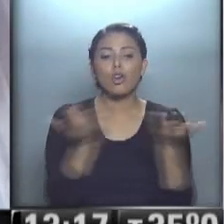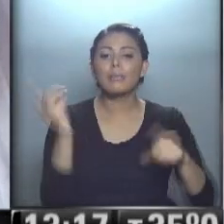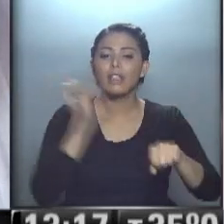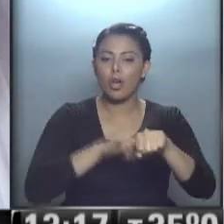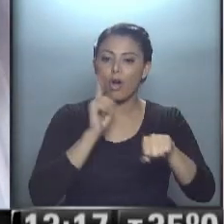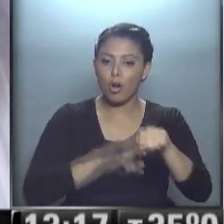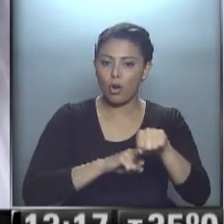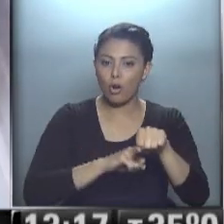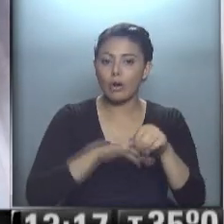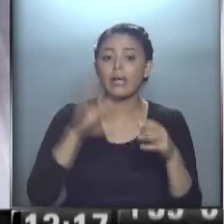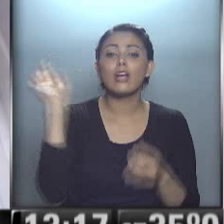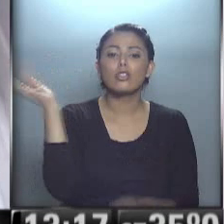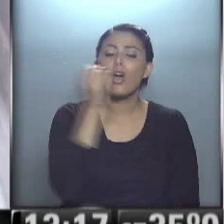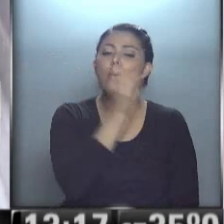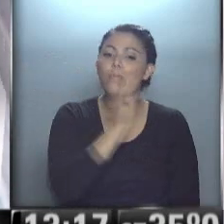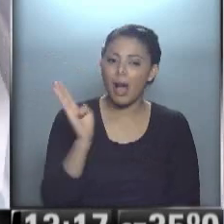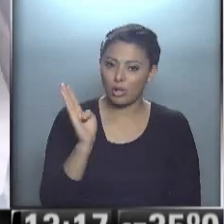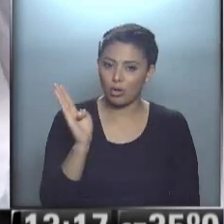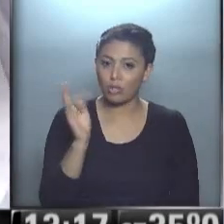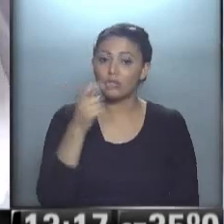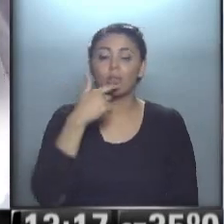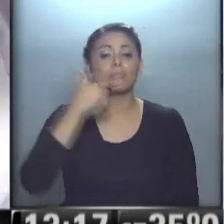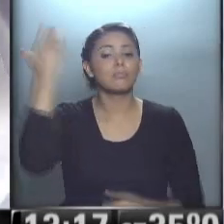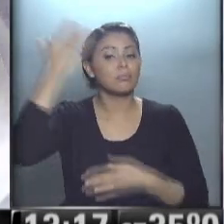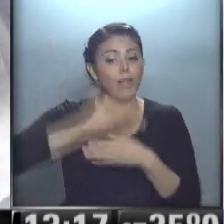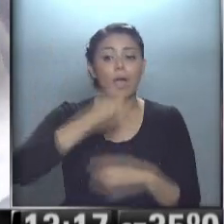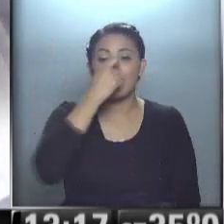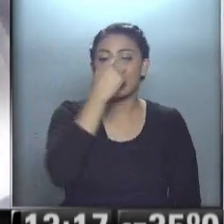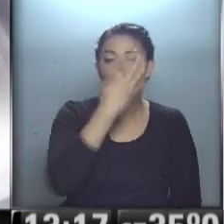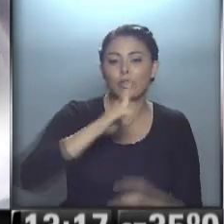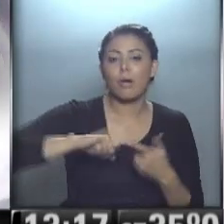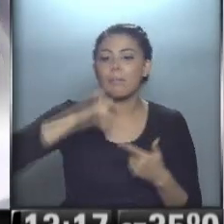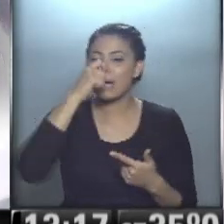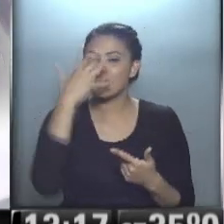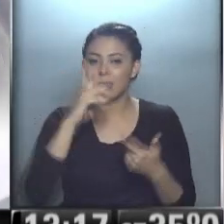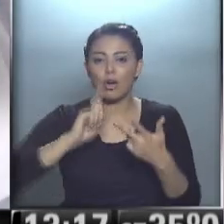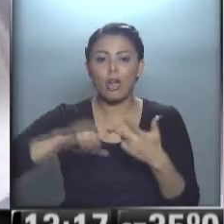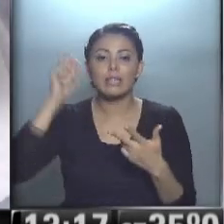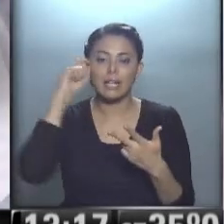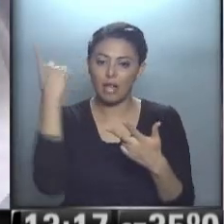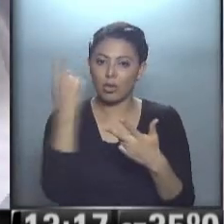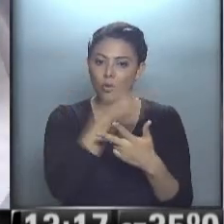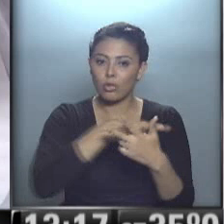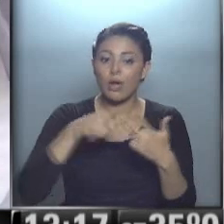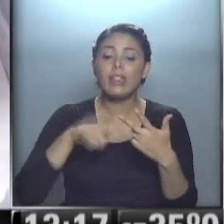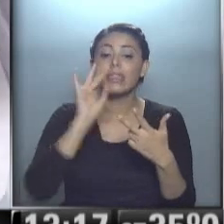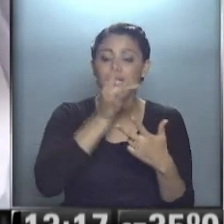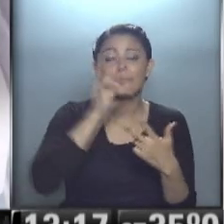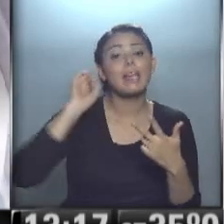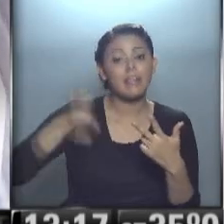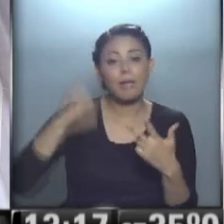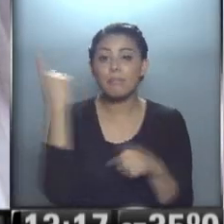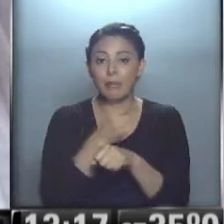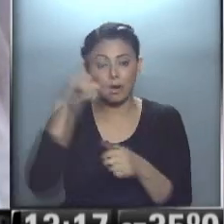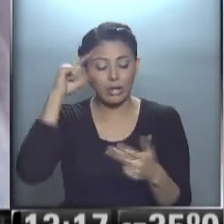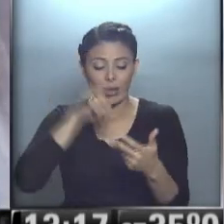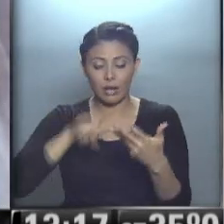servicios durante la fiesta los bancos eh sin atención los días 24 25 y 31 de diciembre y también el